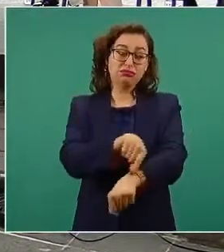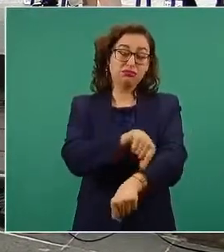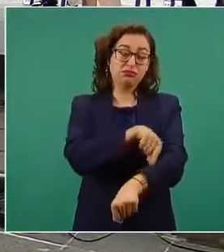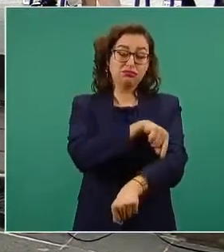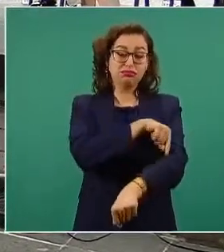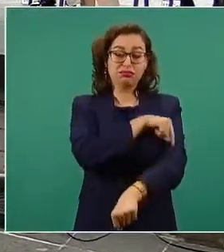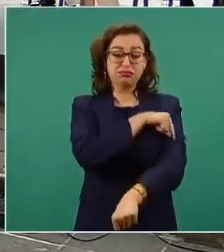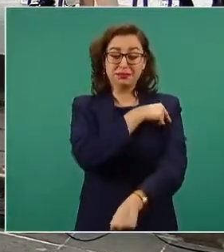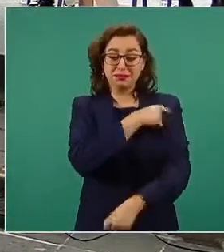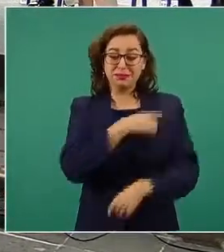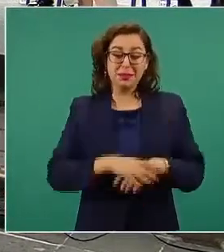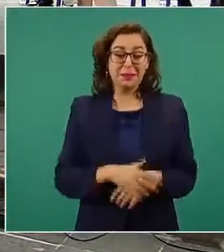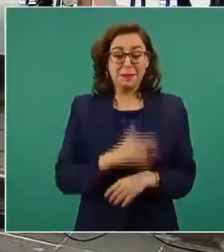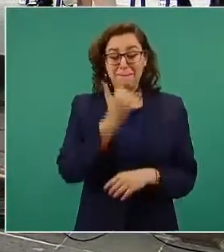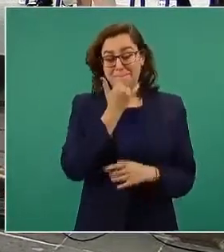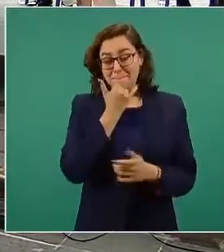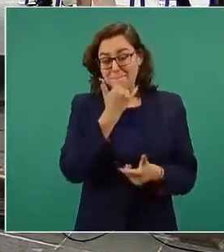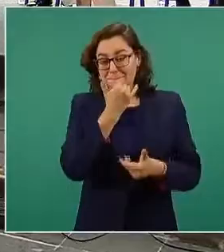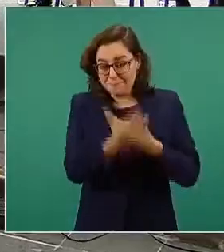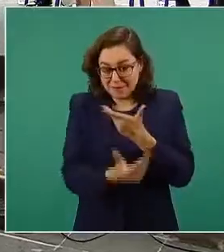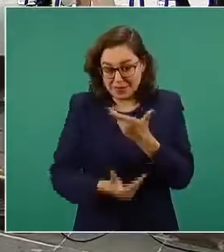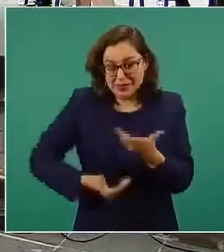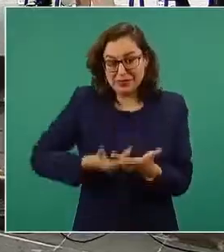disculpa por